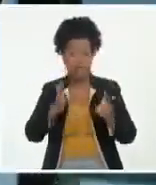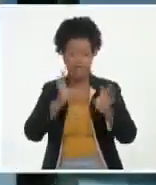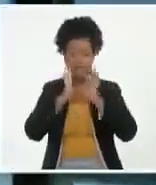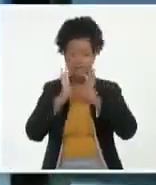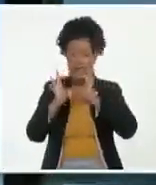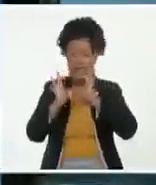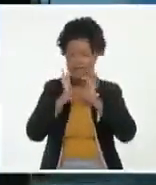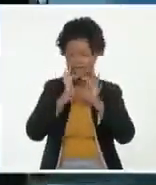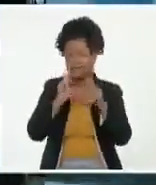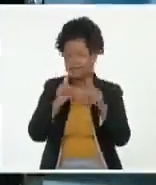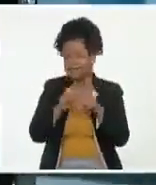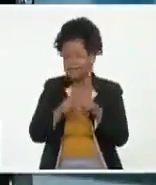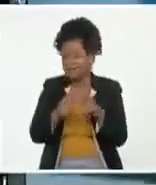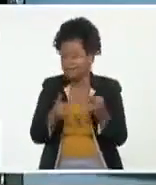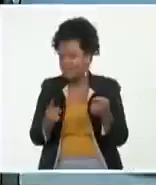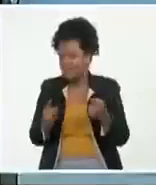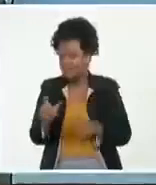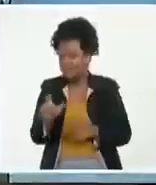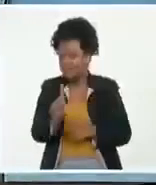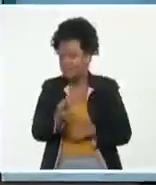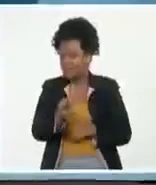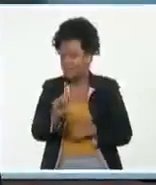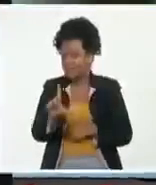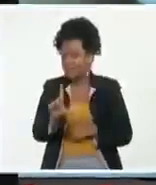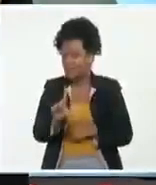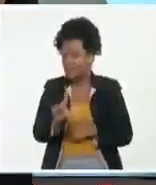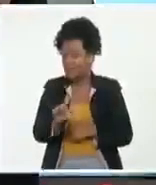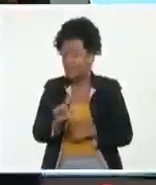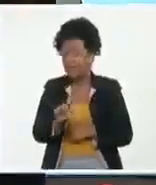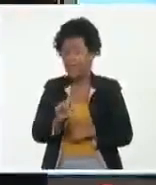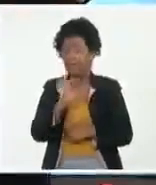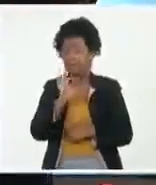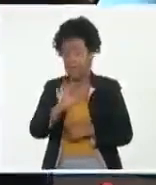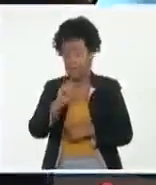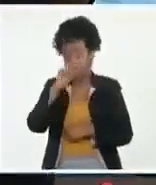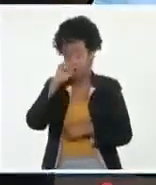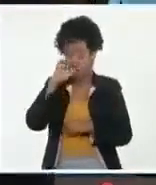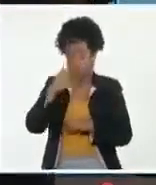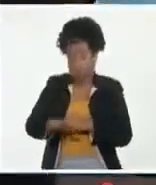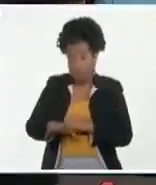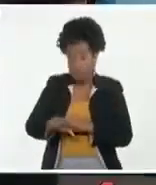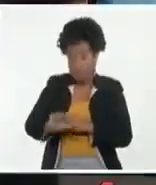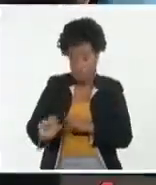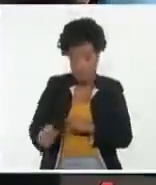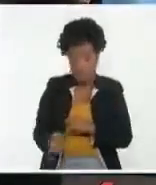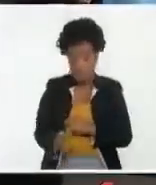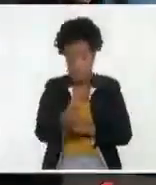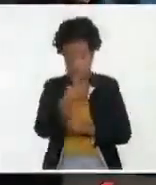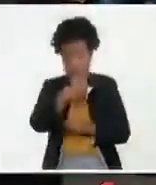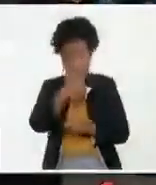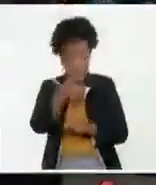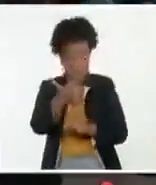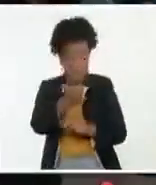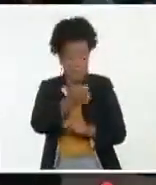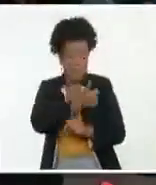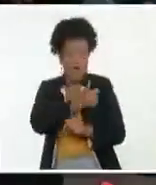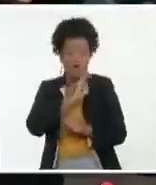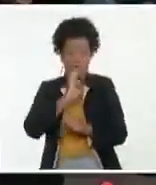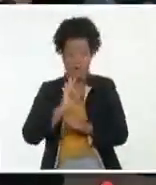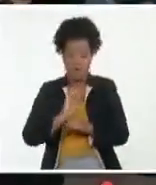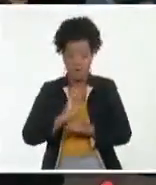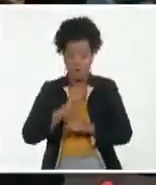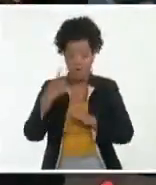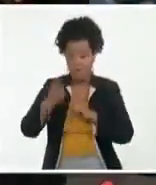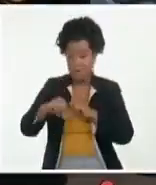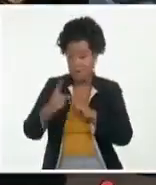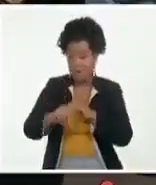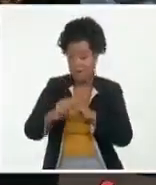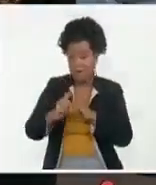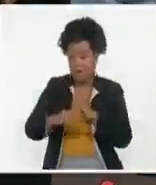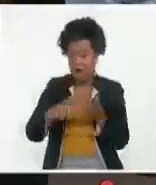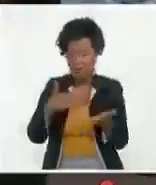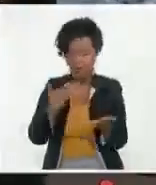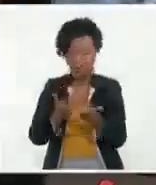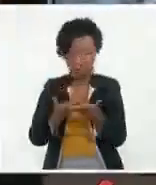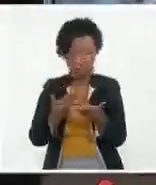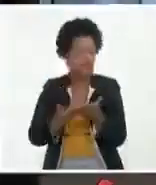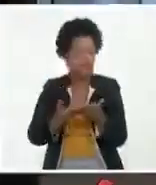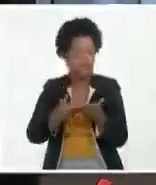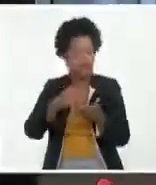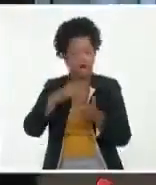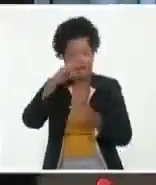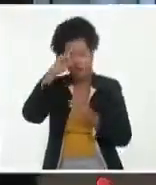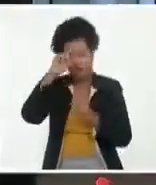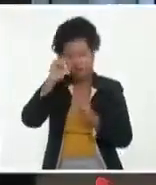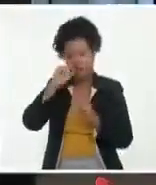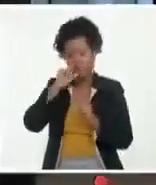comunicación desde este lunes, porque fue el primer niño o adolescente en ser vacunado como parte del ensayo clínico llamado Soberana